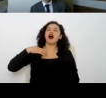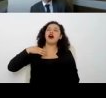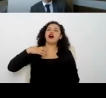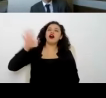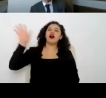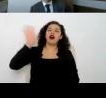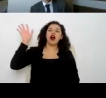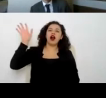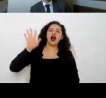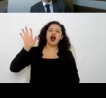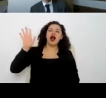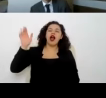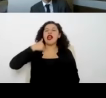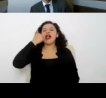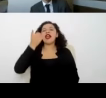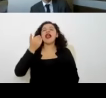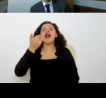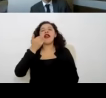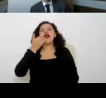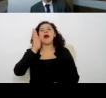antilavado.